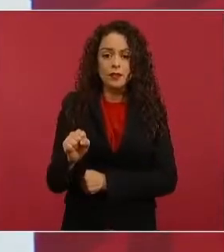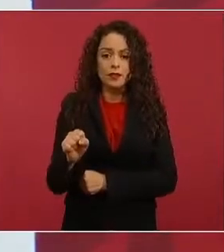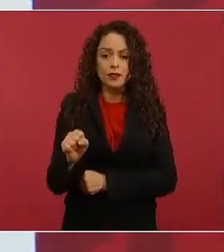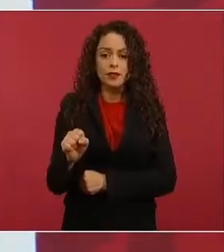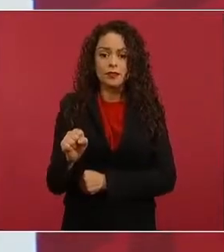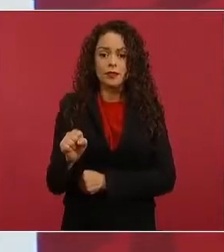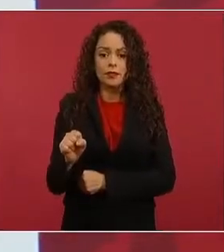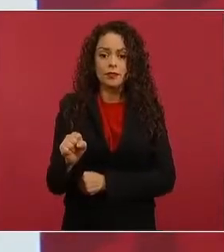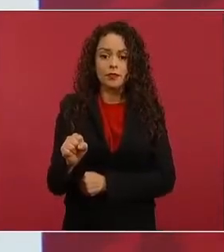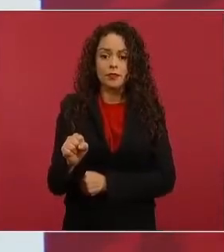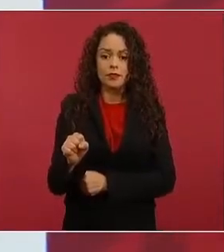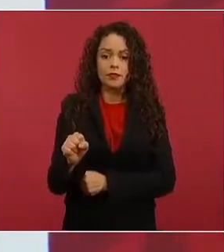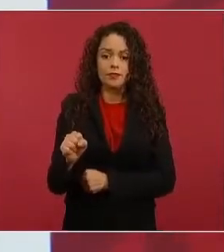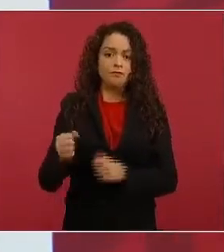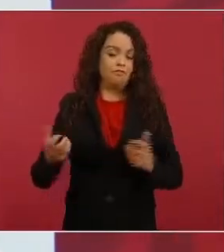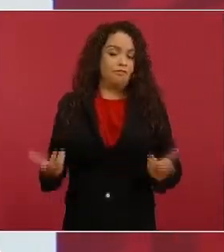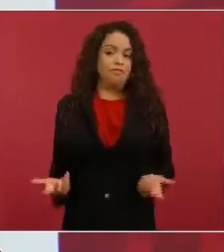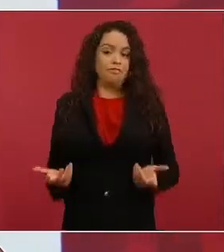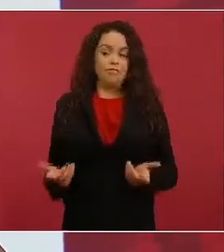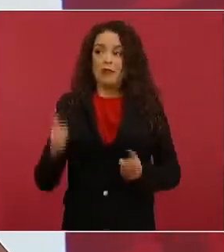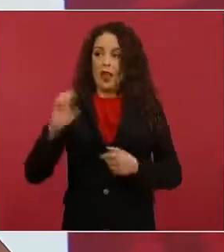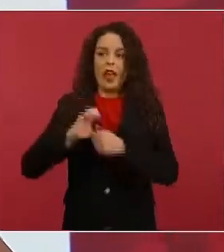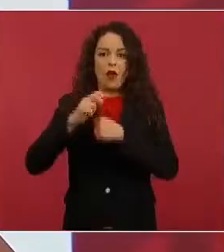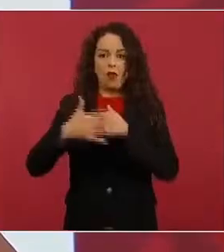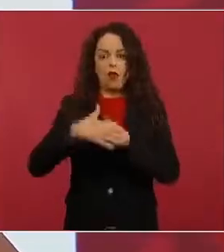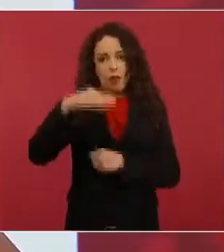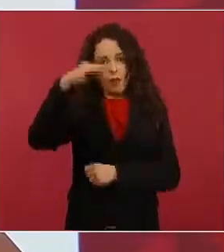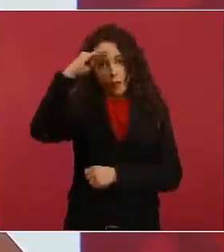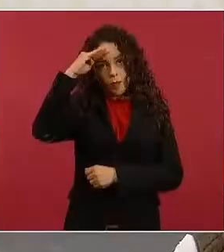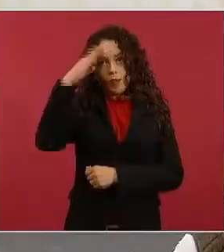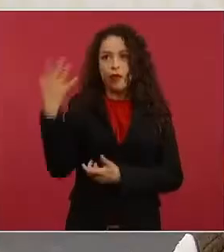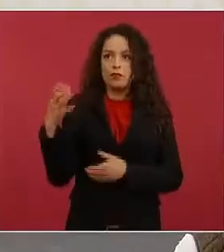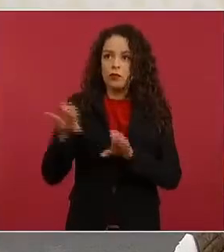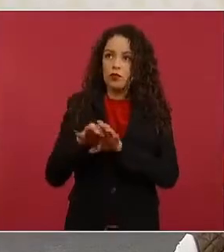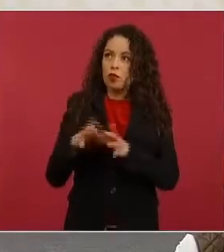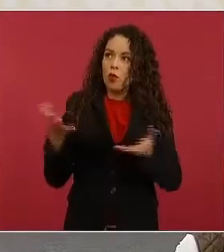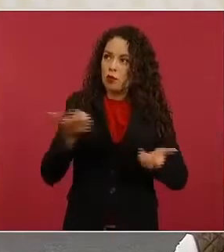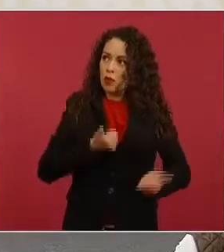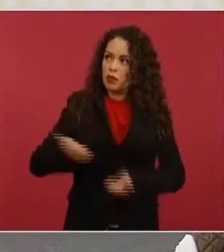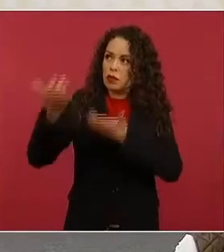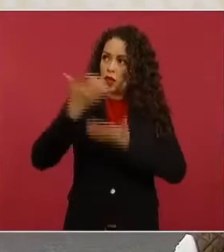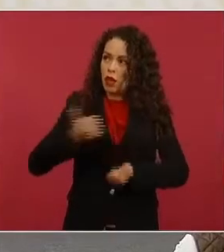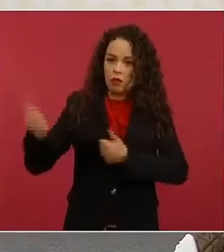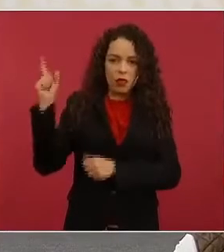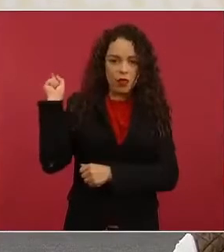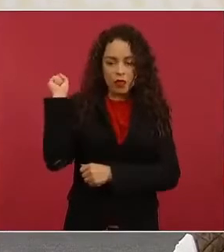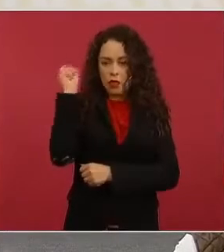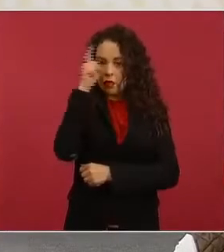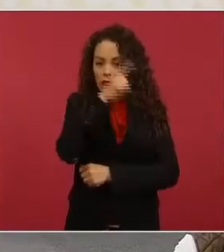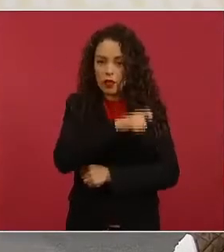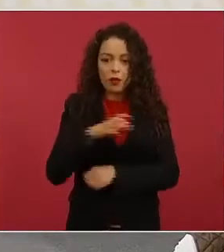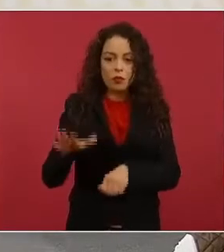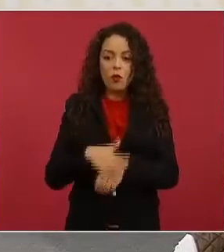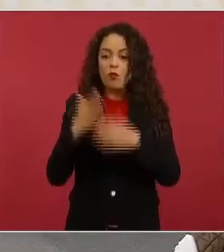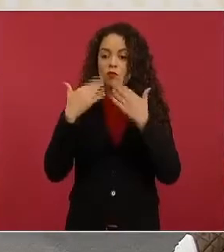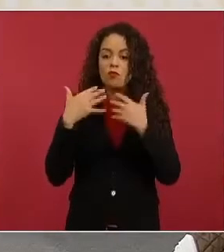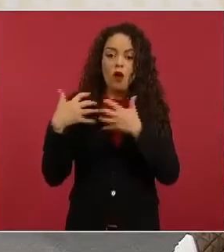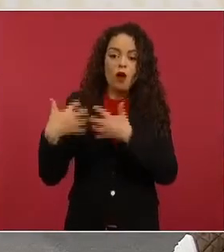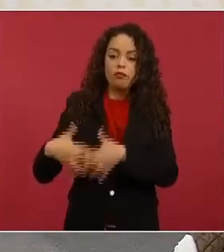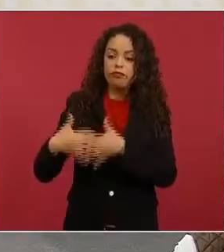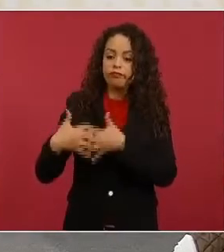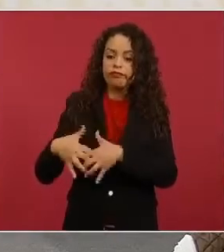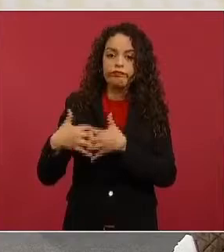¿cómo se ayuda a Europa? ¿Cómo se lleva gas a Europa si no se tienen las plantas de